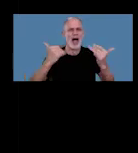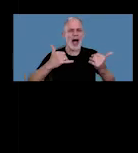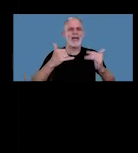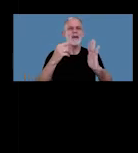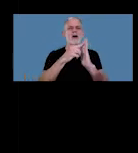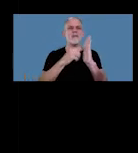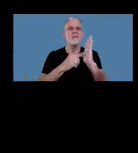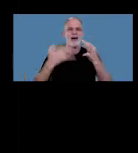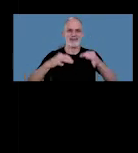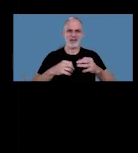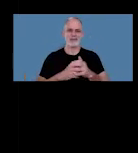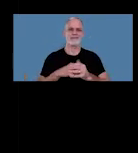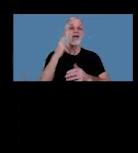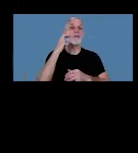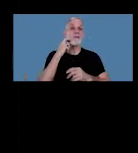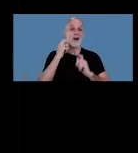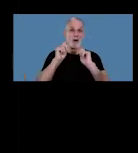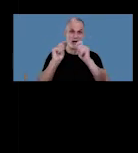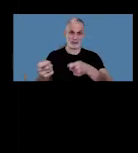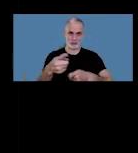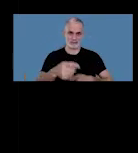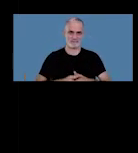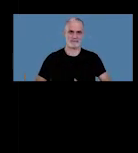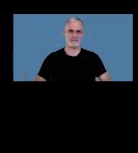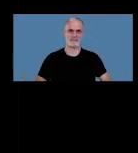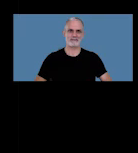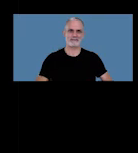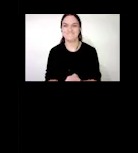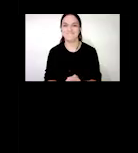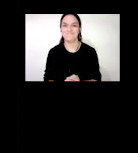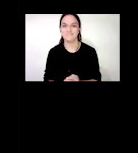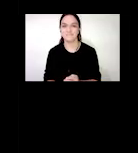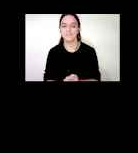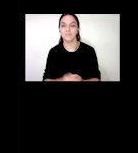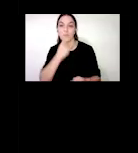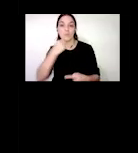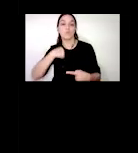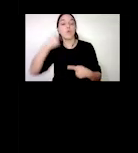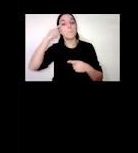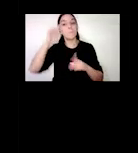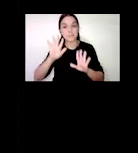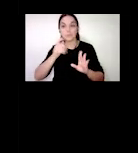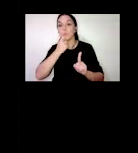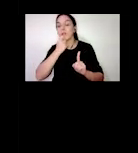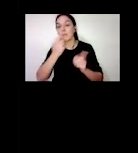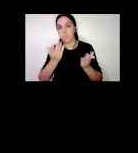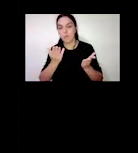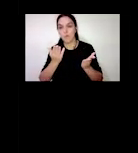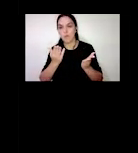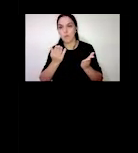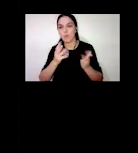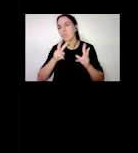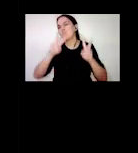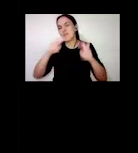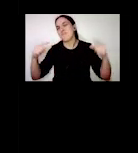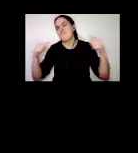el artículo 122 tiene 4 incisos, que son cómo yo presumo en un caso de conflictividad,